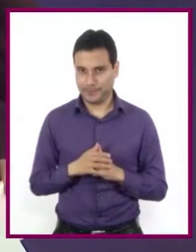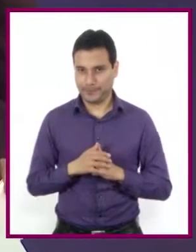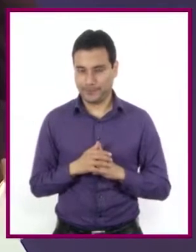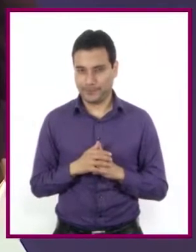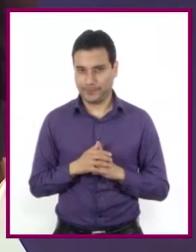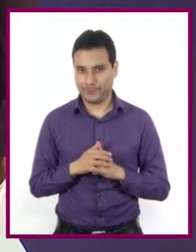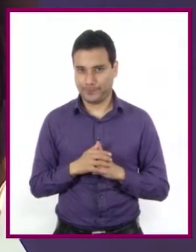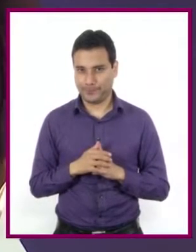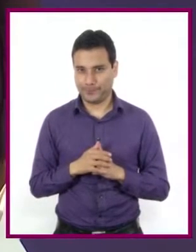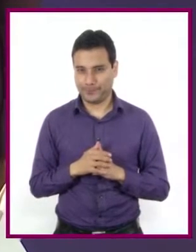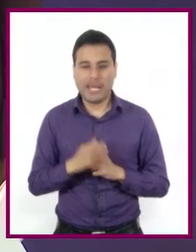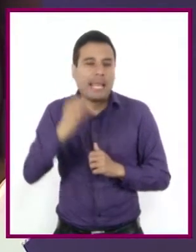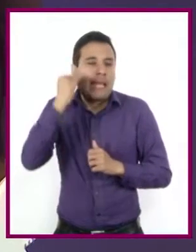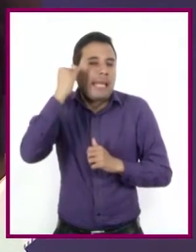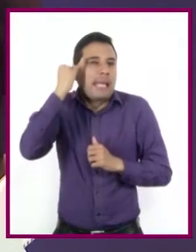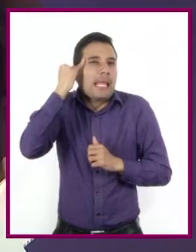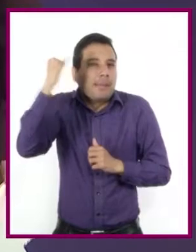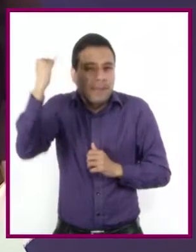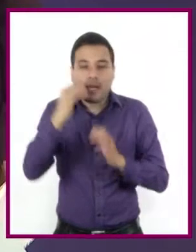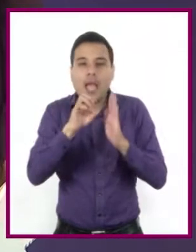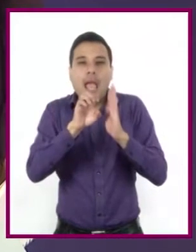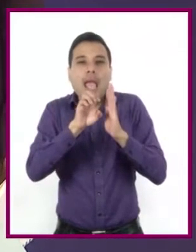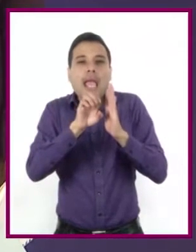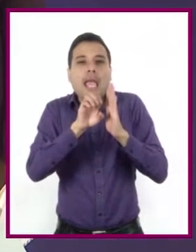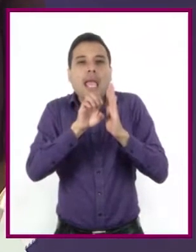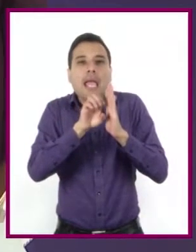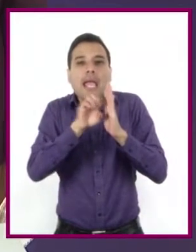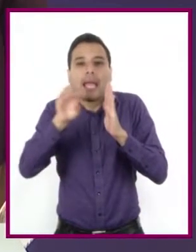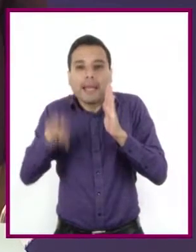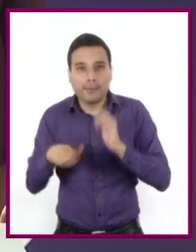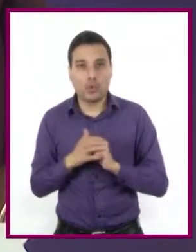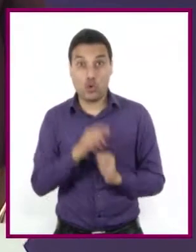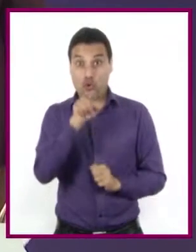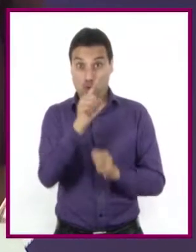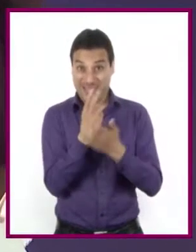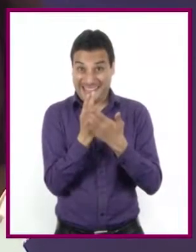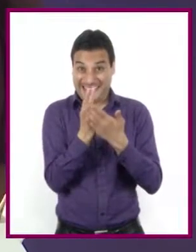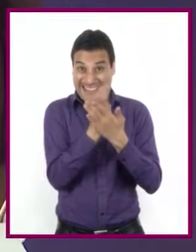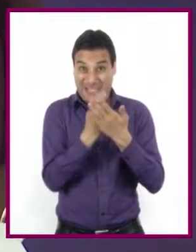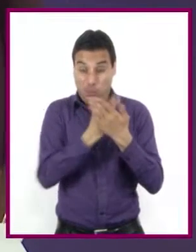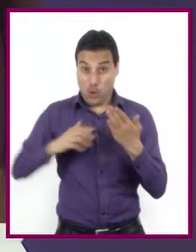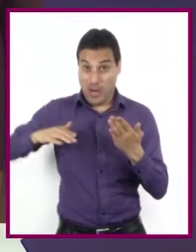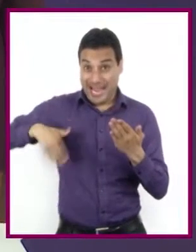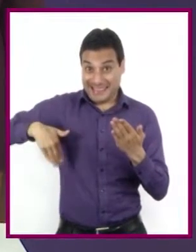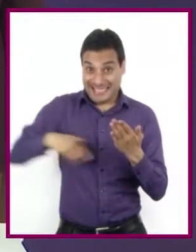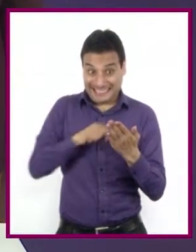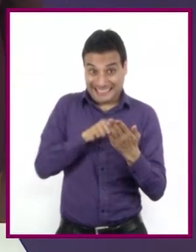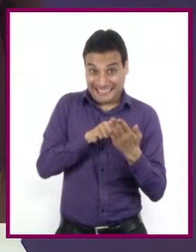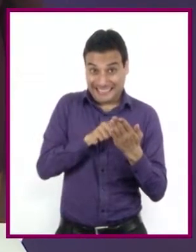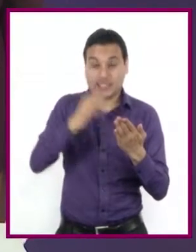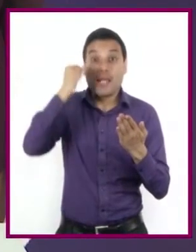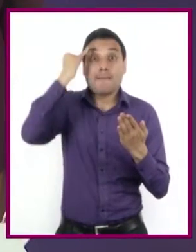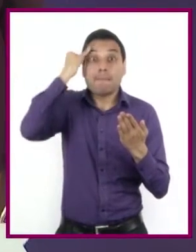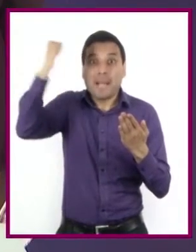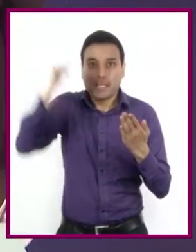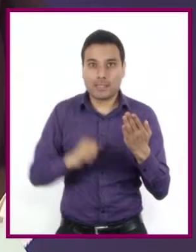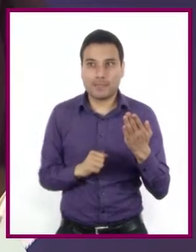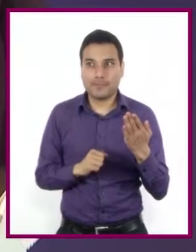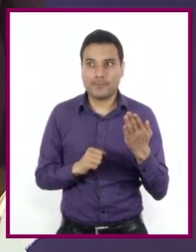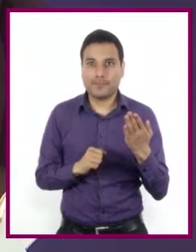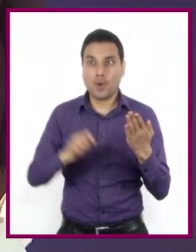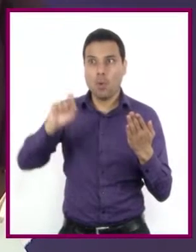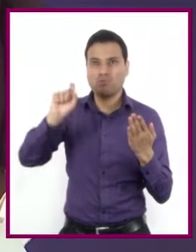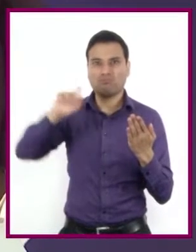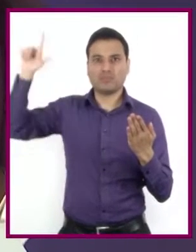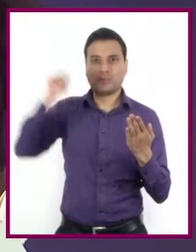Imagina que pudiéramos colocar nuestra imagen, la que acabamos de dibujar, en una galería junto con obras de pintores